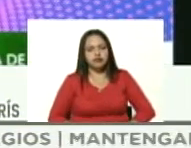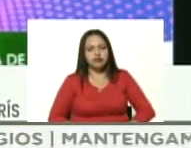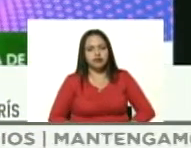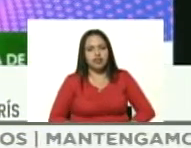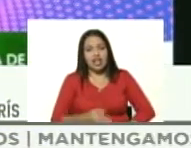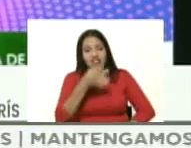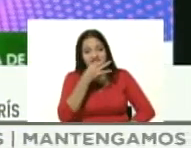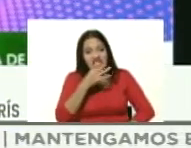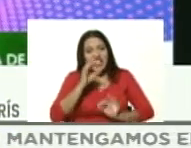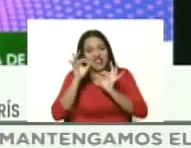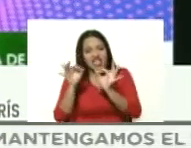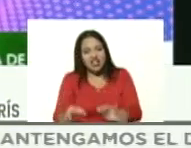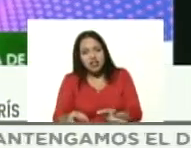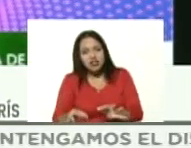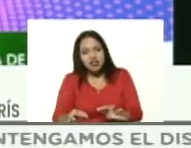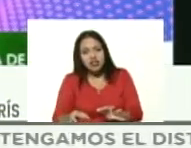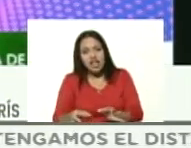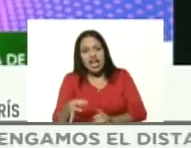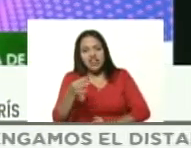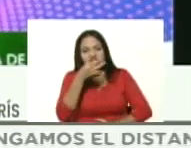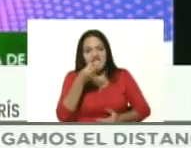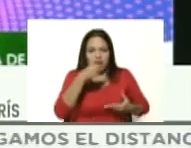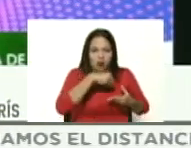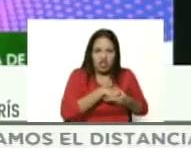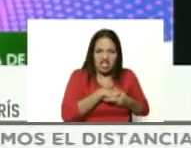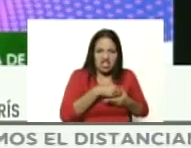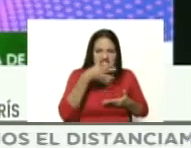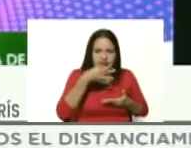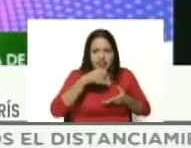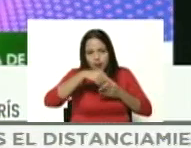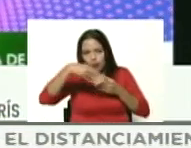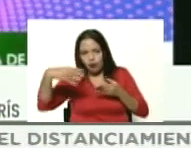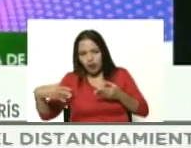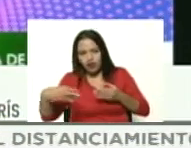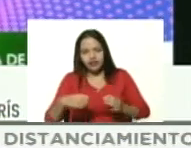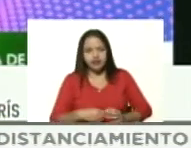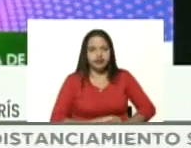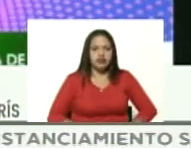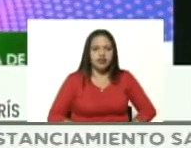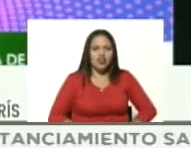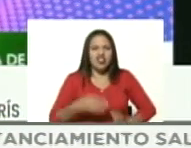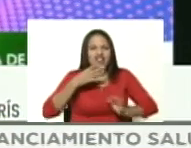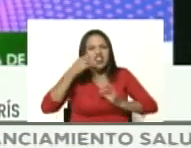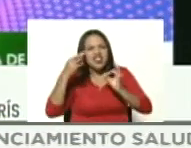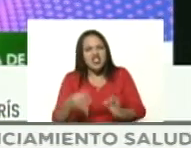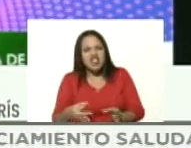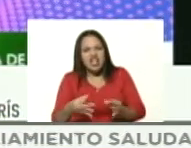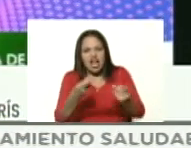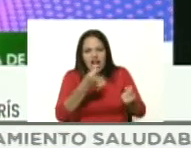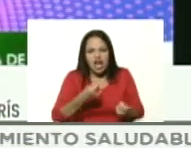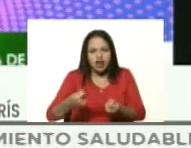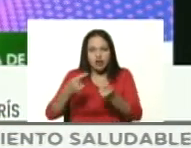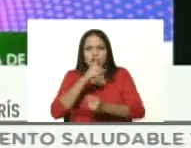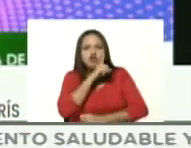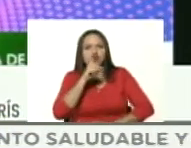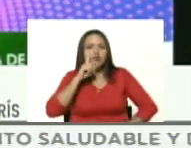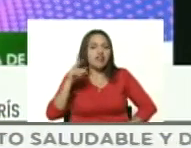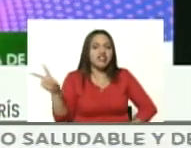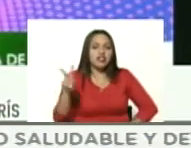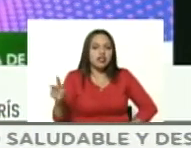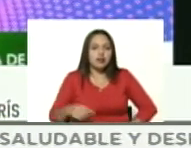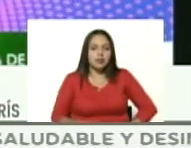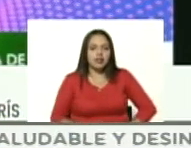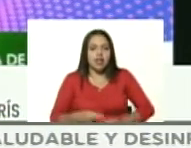Verde de verdad. Verde por dentro y verde por fuera. Una verdadera economía que llamamos en Venezuela